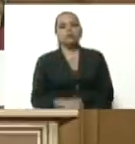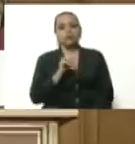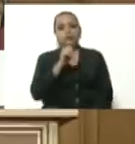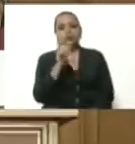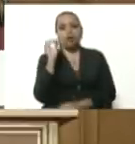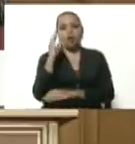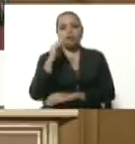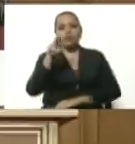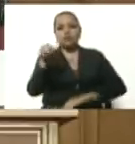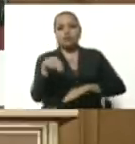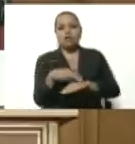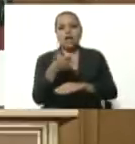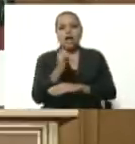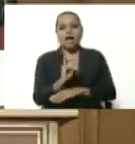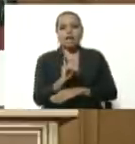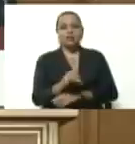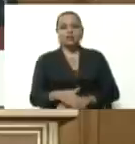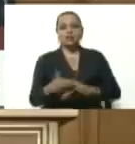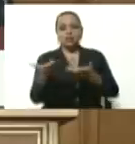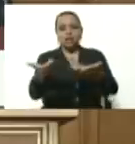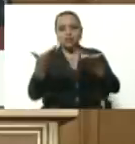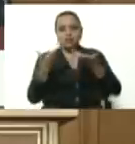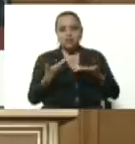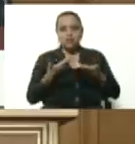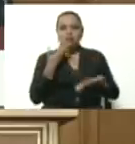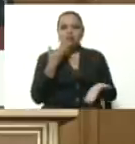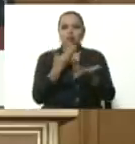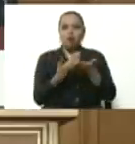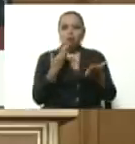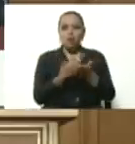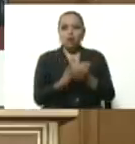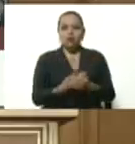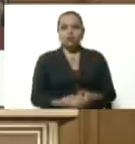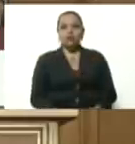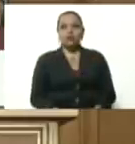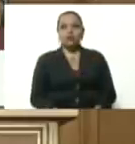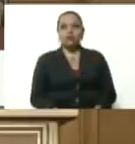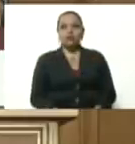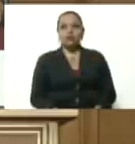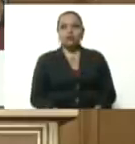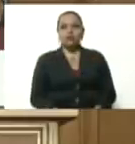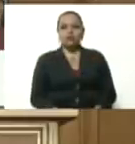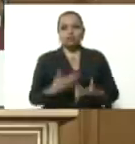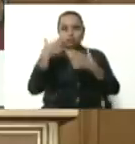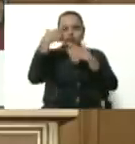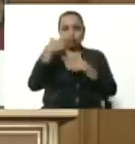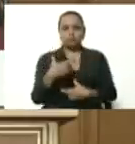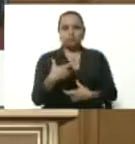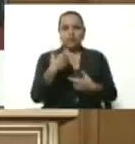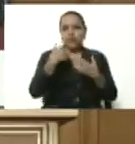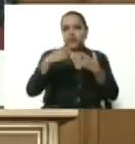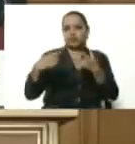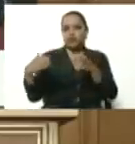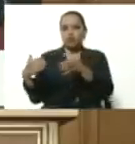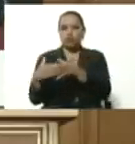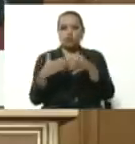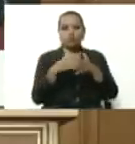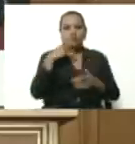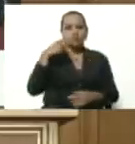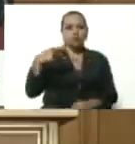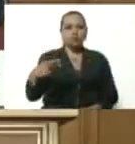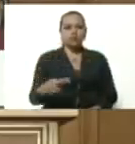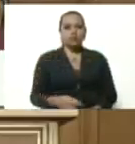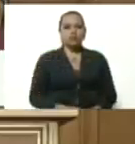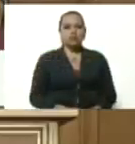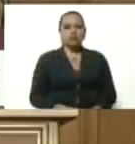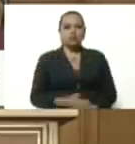Nacional Electoral está recibiendo las propuestas, las posiciones de los distintos partidos políticos, sobre todo